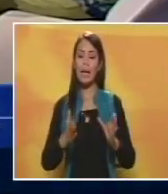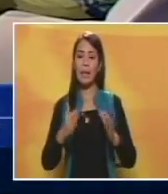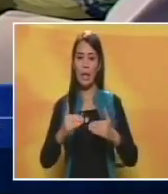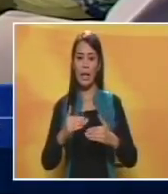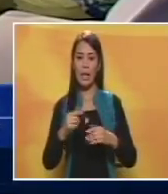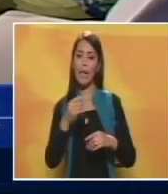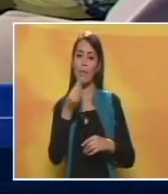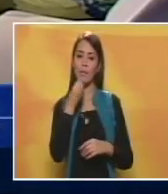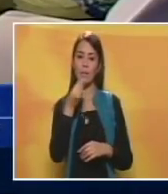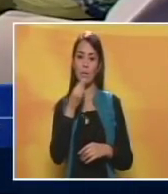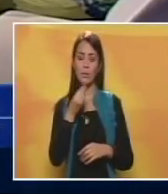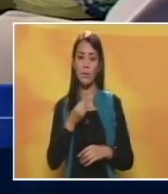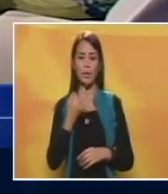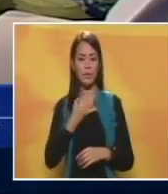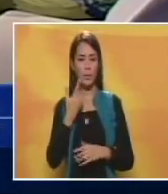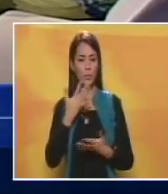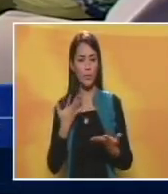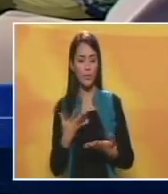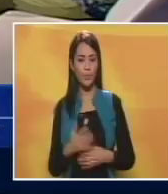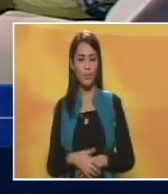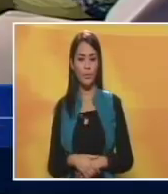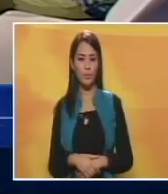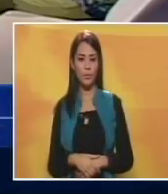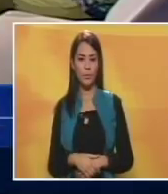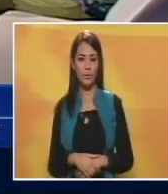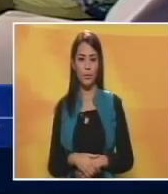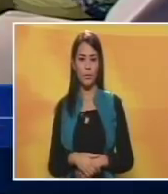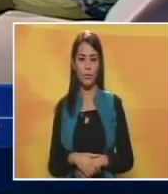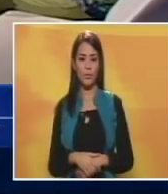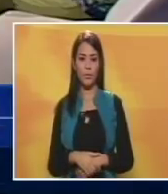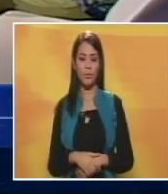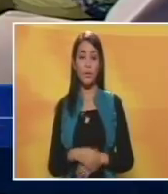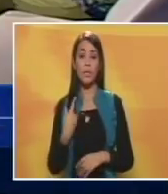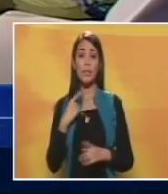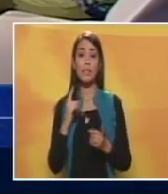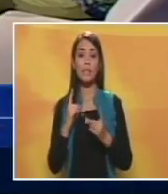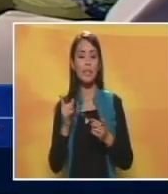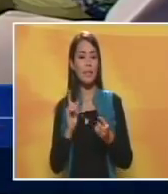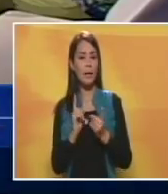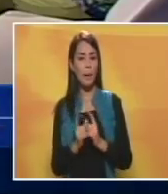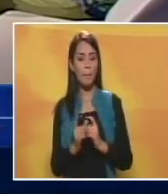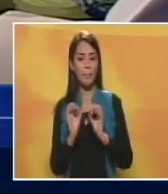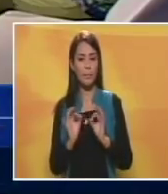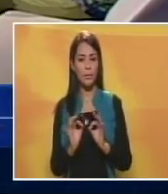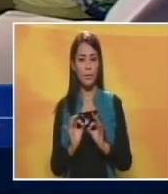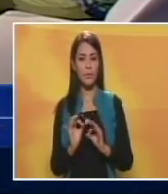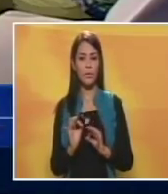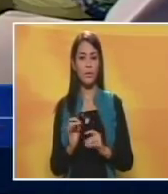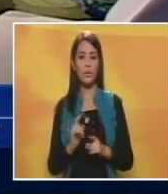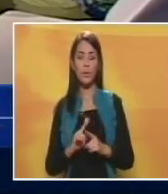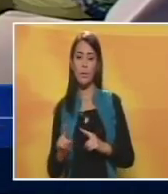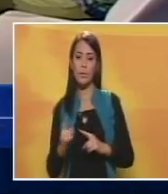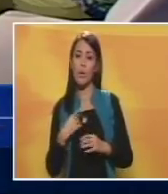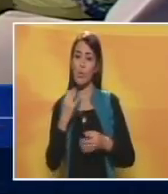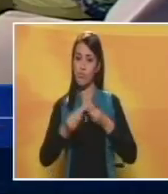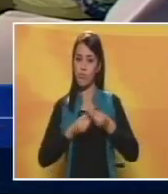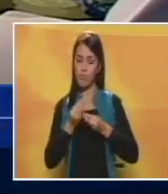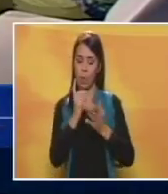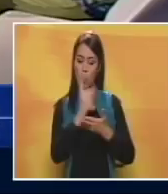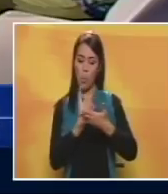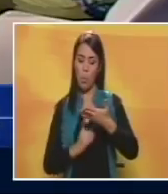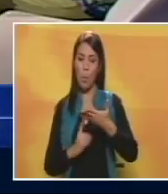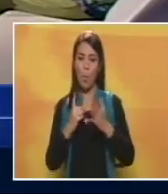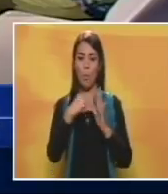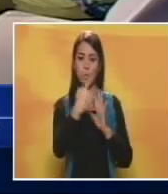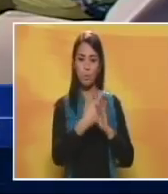que surgió para atender una contingencia y por ende no deben convertirse en un constante. Por el contrario, urge diseñar estrategias para